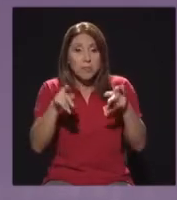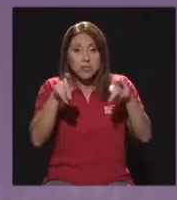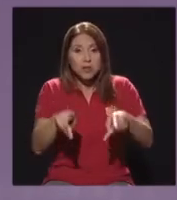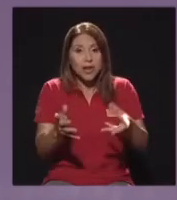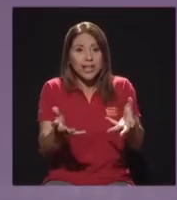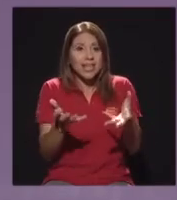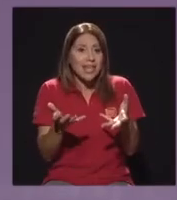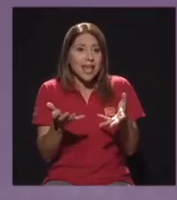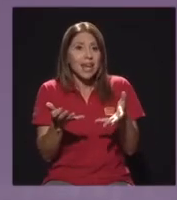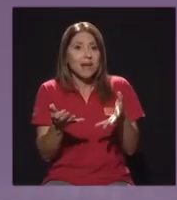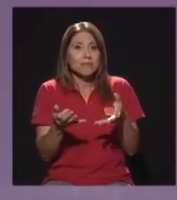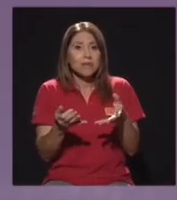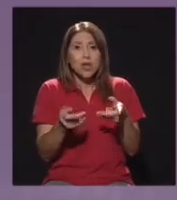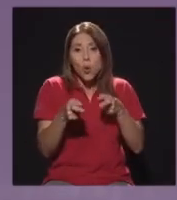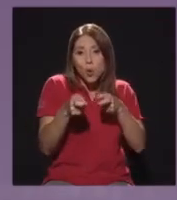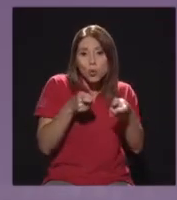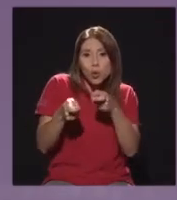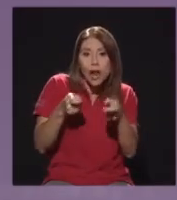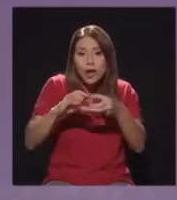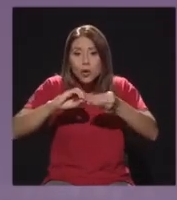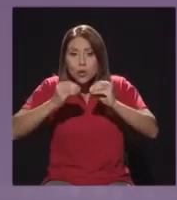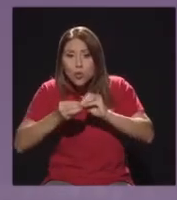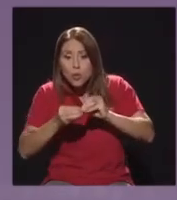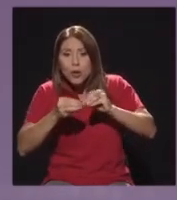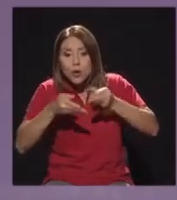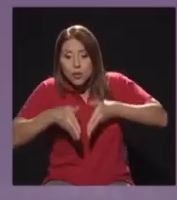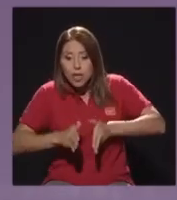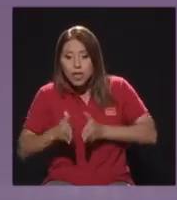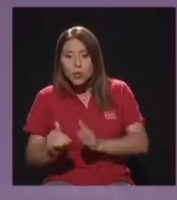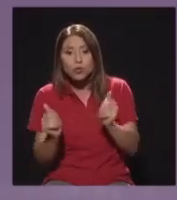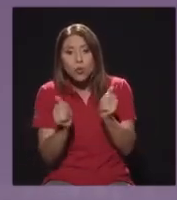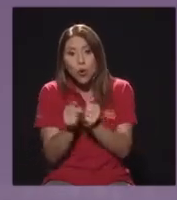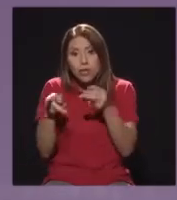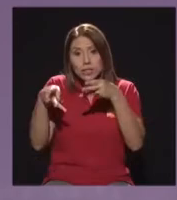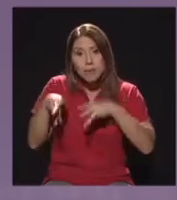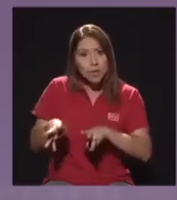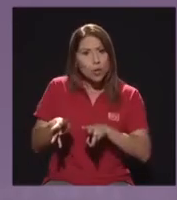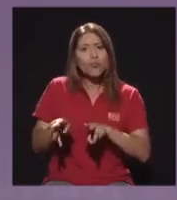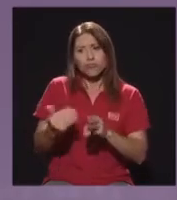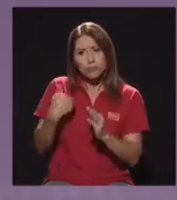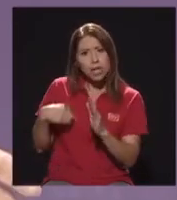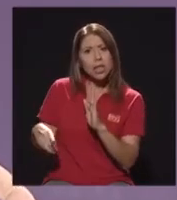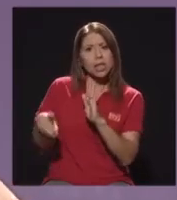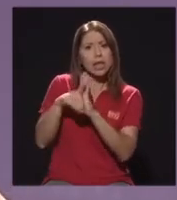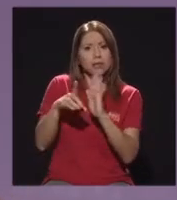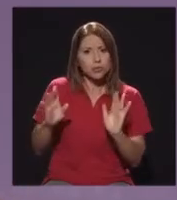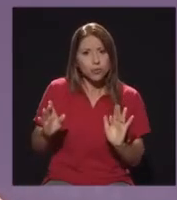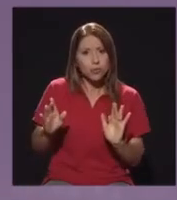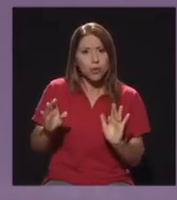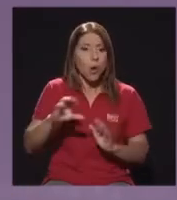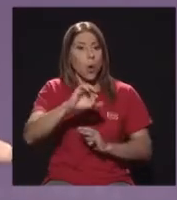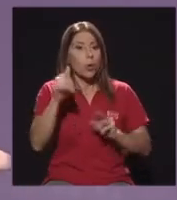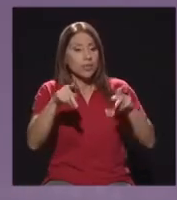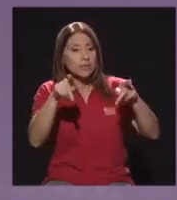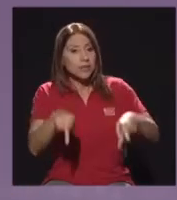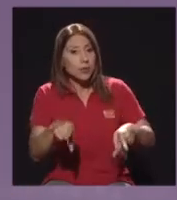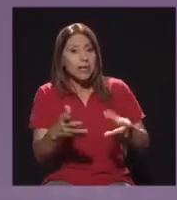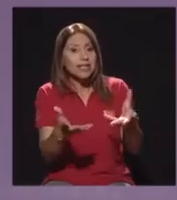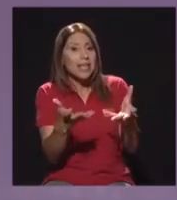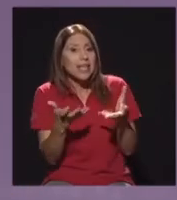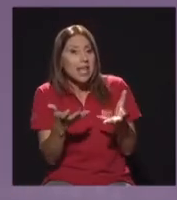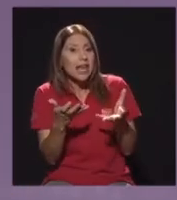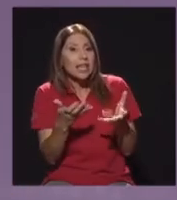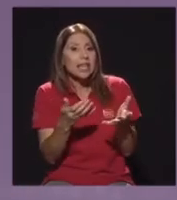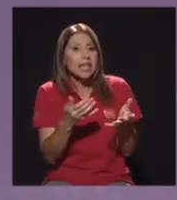y regular su familia con este método está en todo su derecho de hacerlo y otras personas que tienen que quieren accesar a